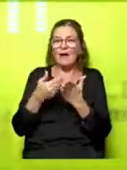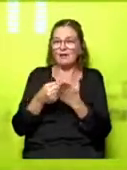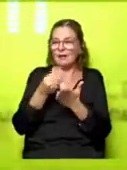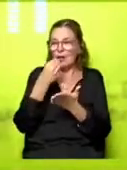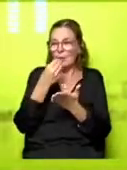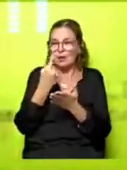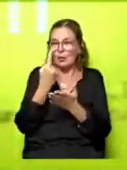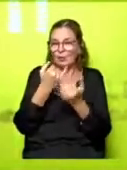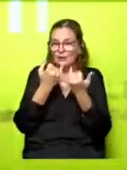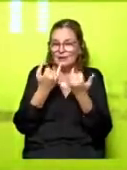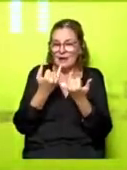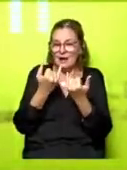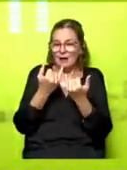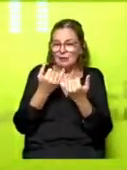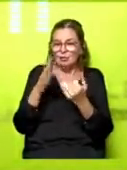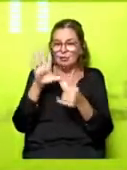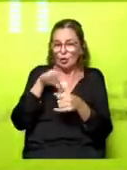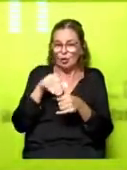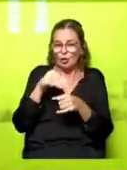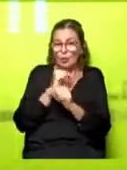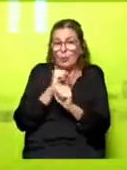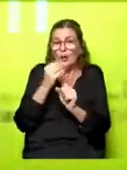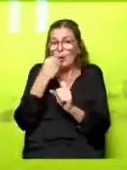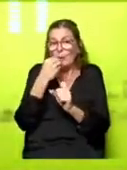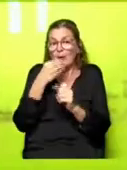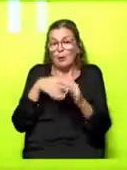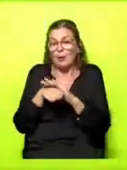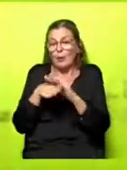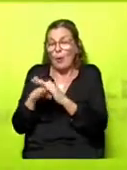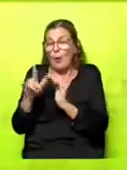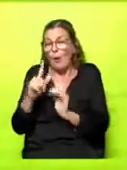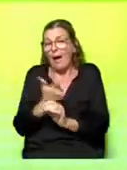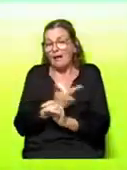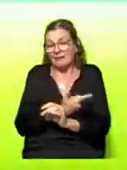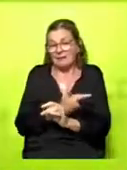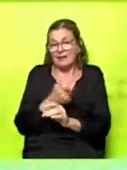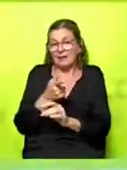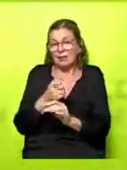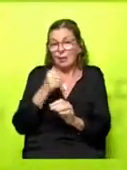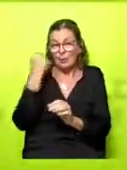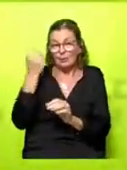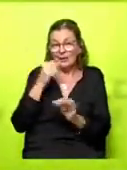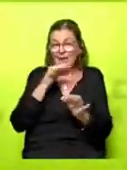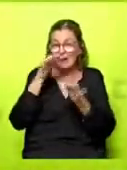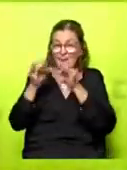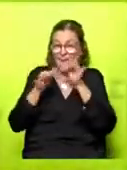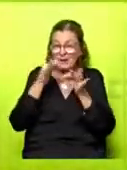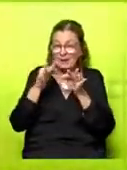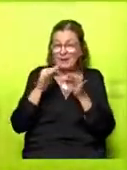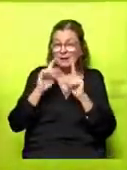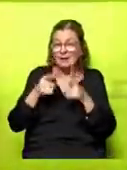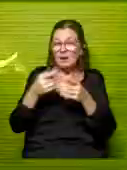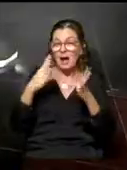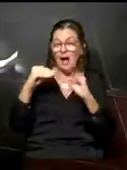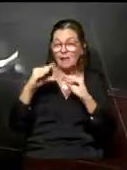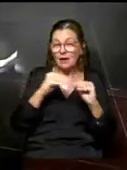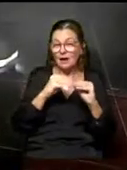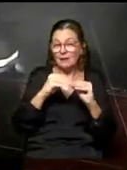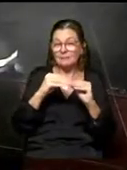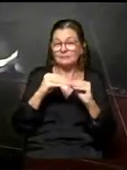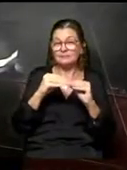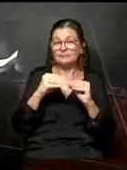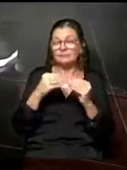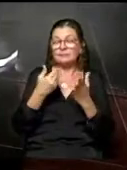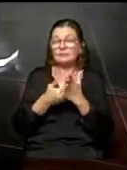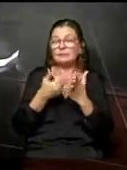por un día entero. Y esto es importante explicarlo y, como decía Cristina, también hablar de inseguridad